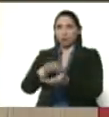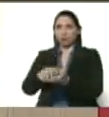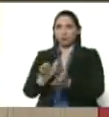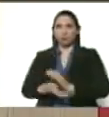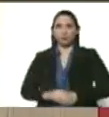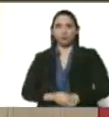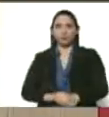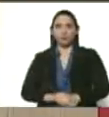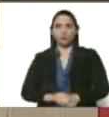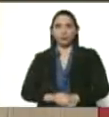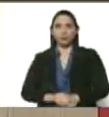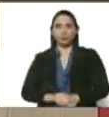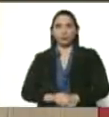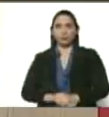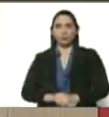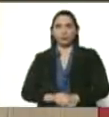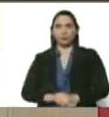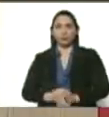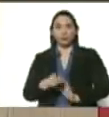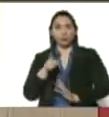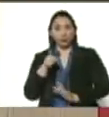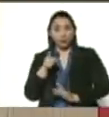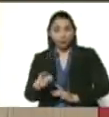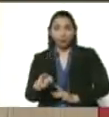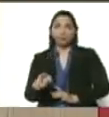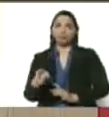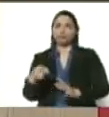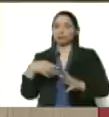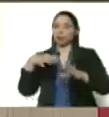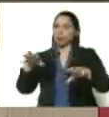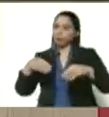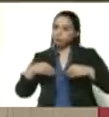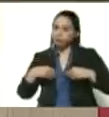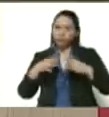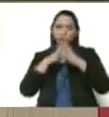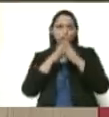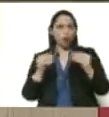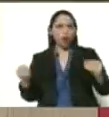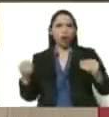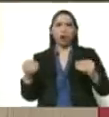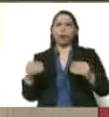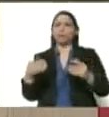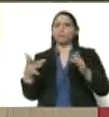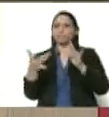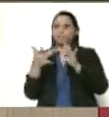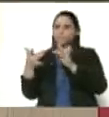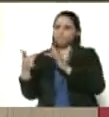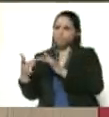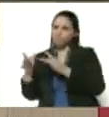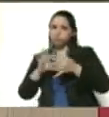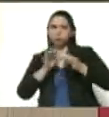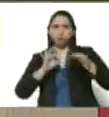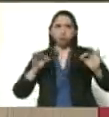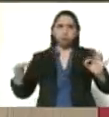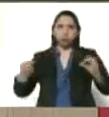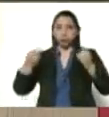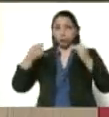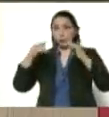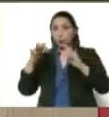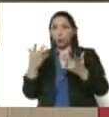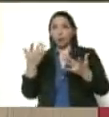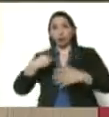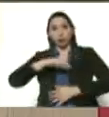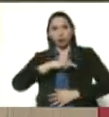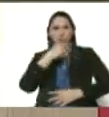en este estado. Igualmente, allí se tomaron todas las cadenas de contacto. Hemos llegado a este número porque hemos